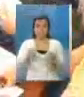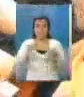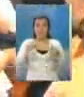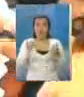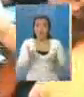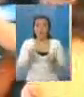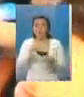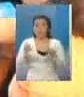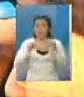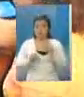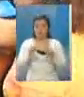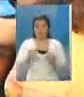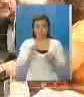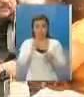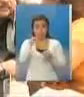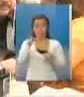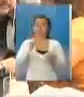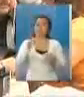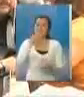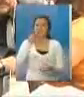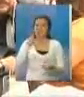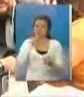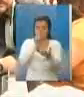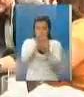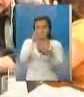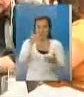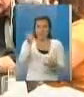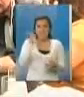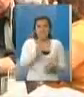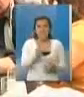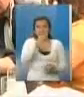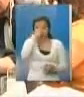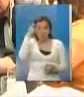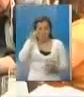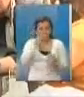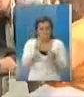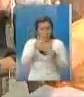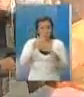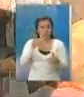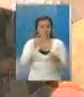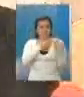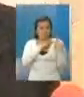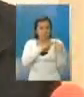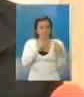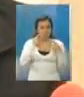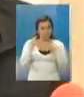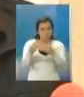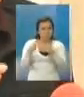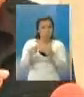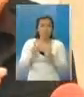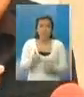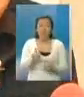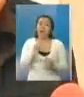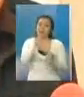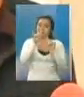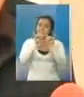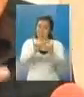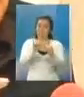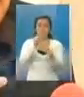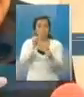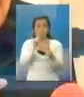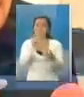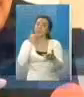ni diputados tienen la potestad legal de modificar el listado geográfico de obras. Y la potestad del Congreso es